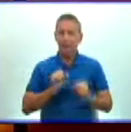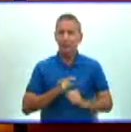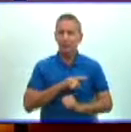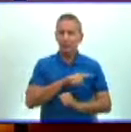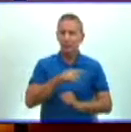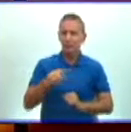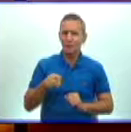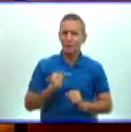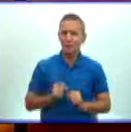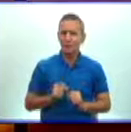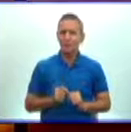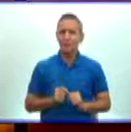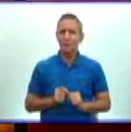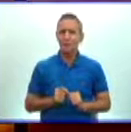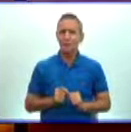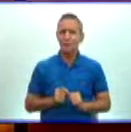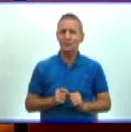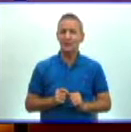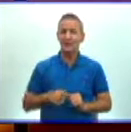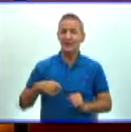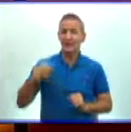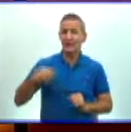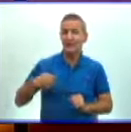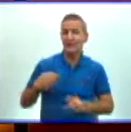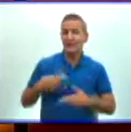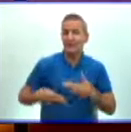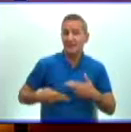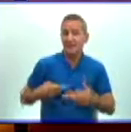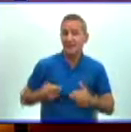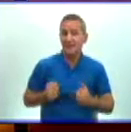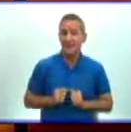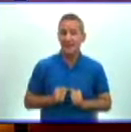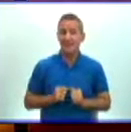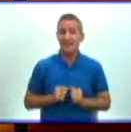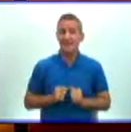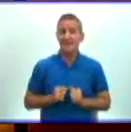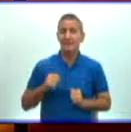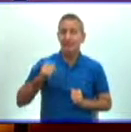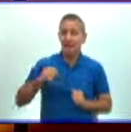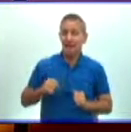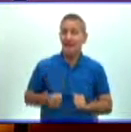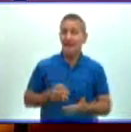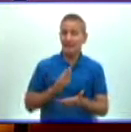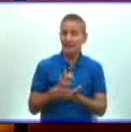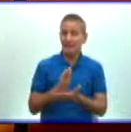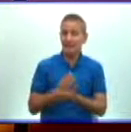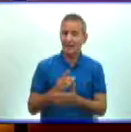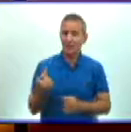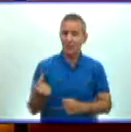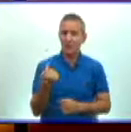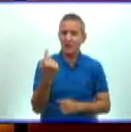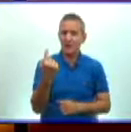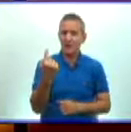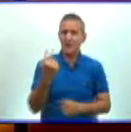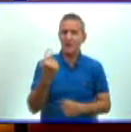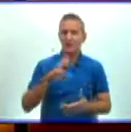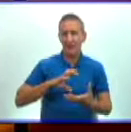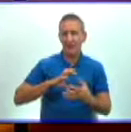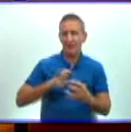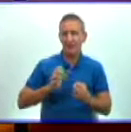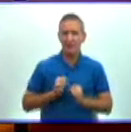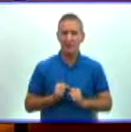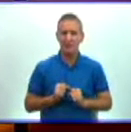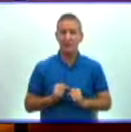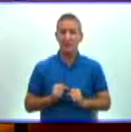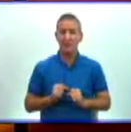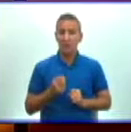ustedes se enfrentan a esta clase ya con una primera versión. Lo que hoy vamos a ver no es